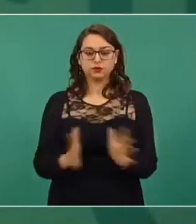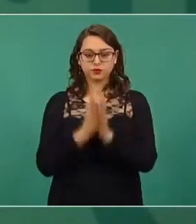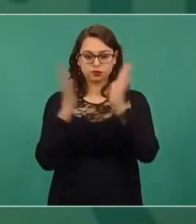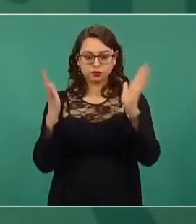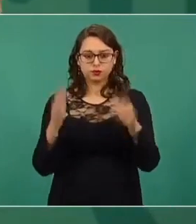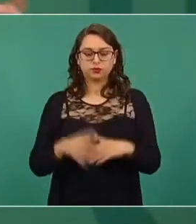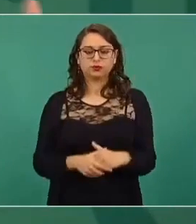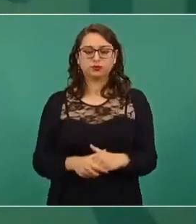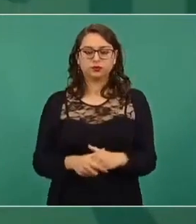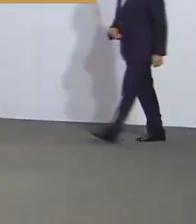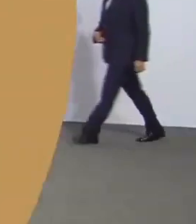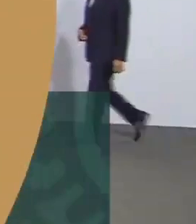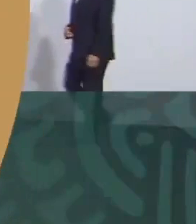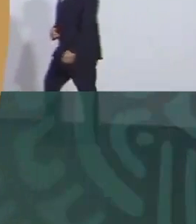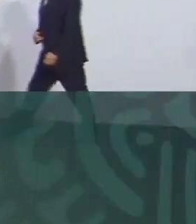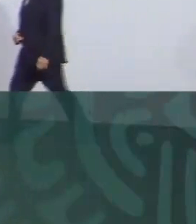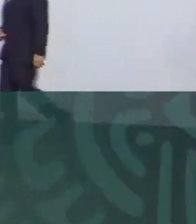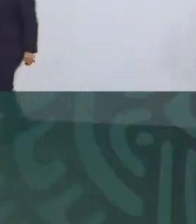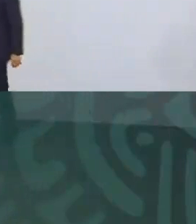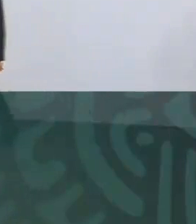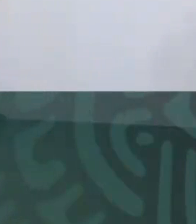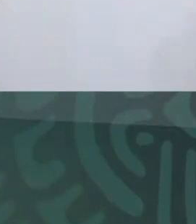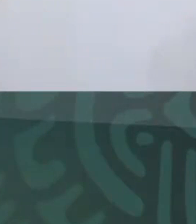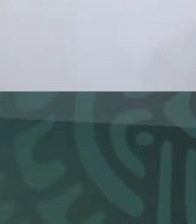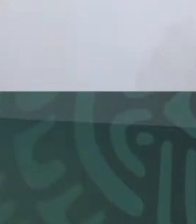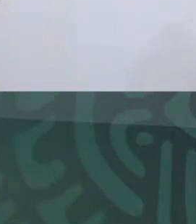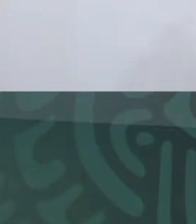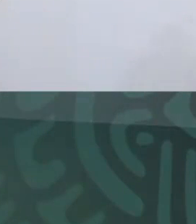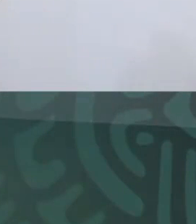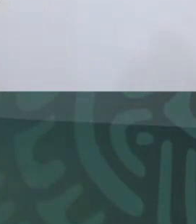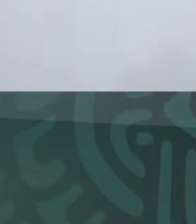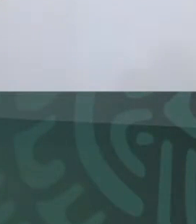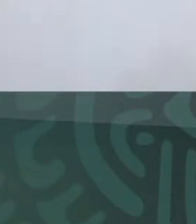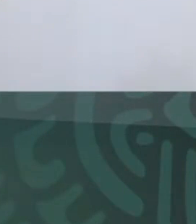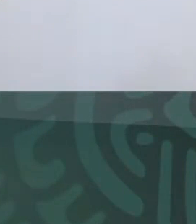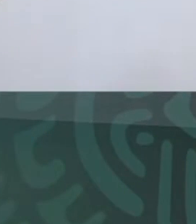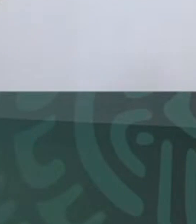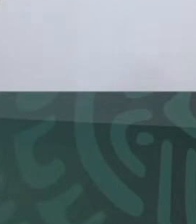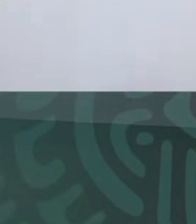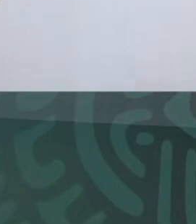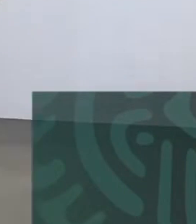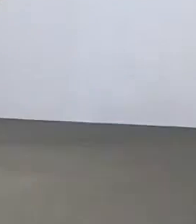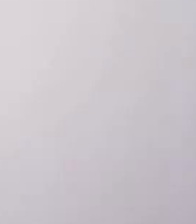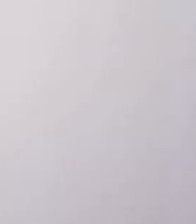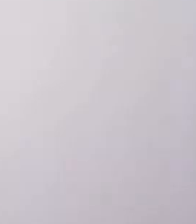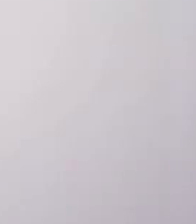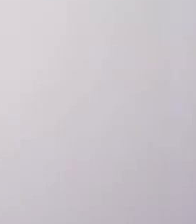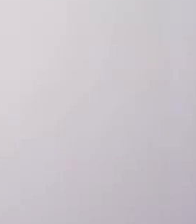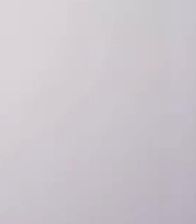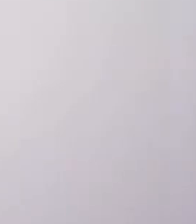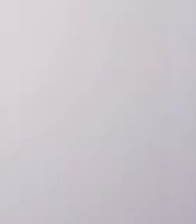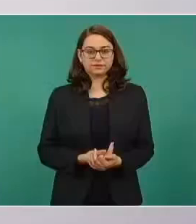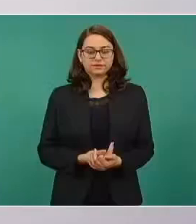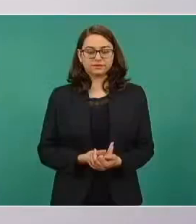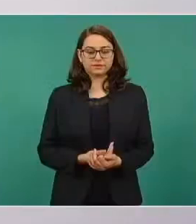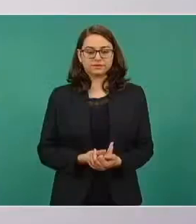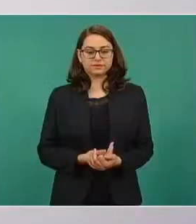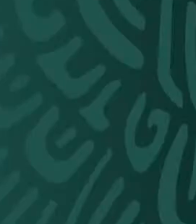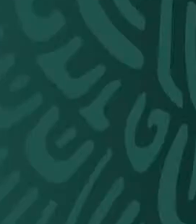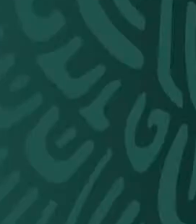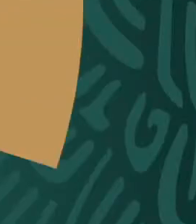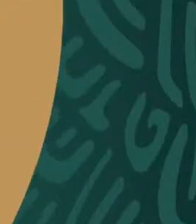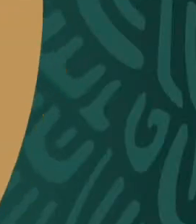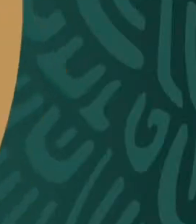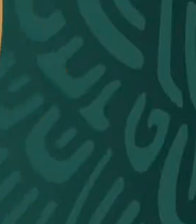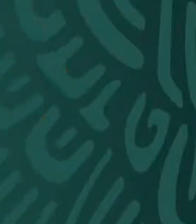que se dé información. El presidente López Obrador declaró que al mantener finanzas públicas sanas, el